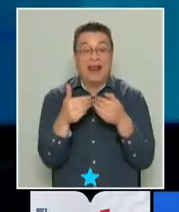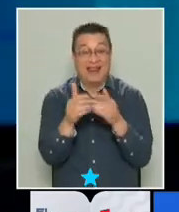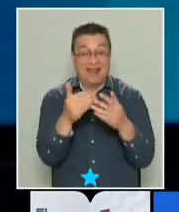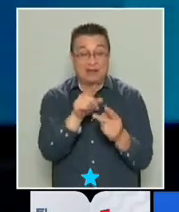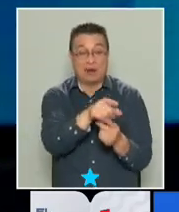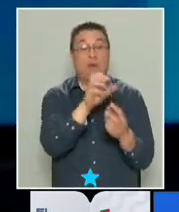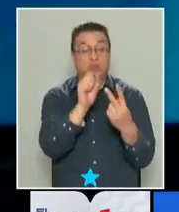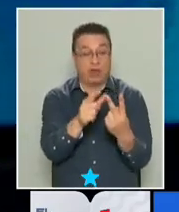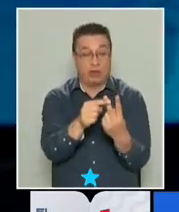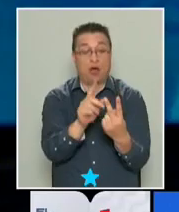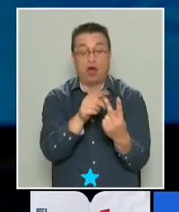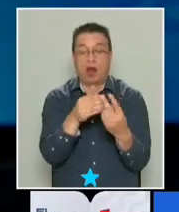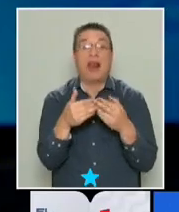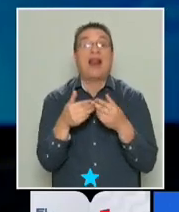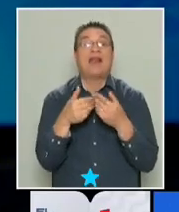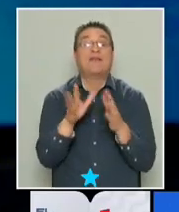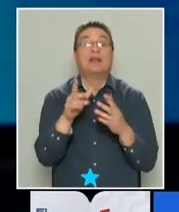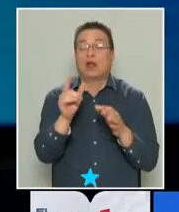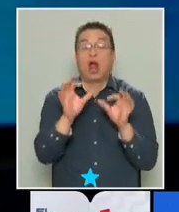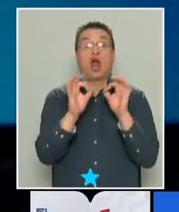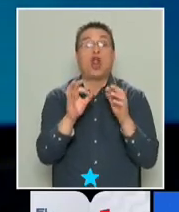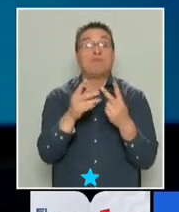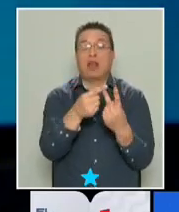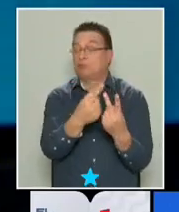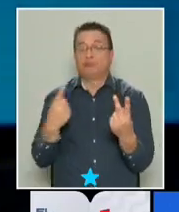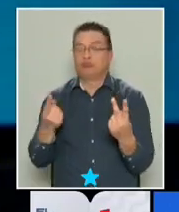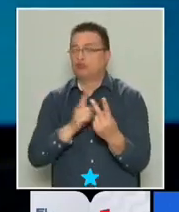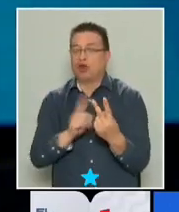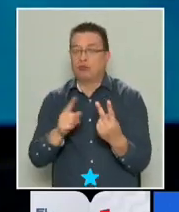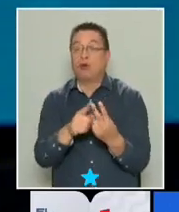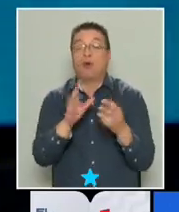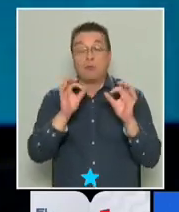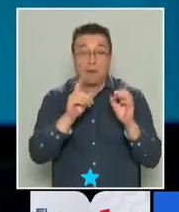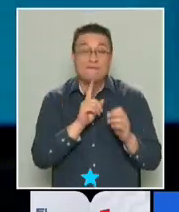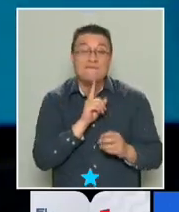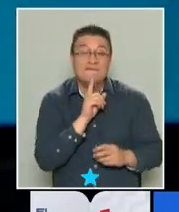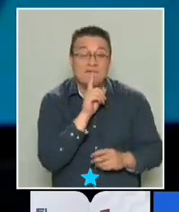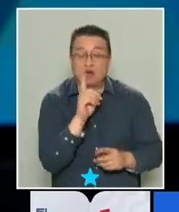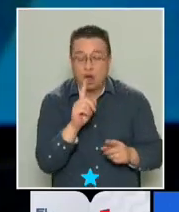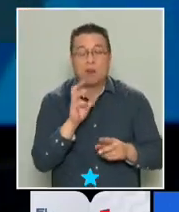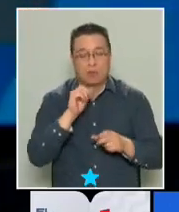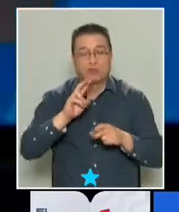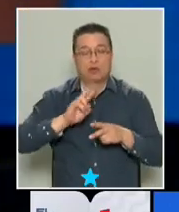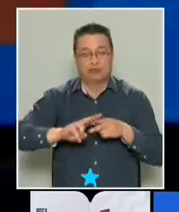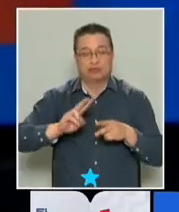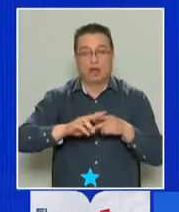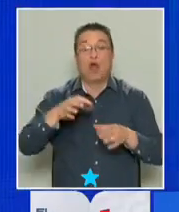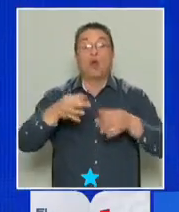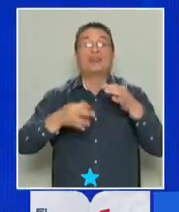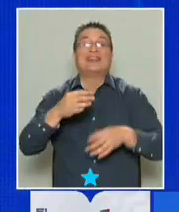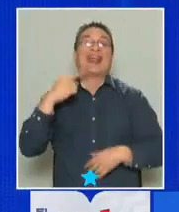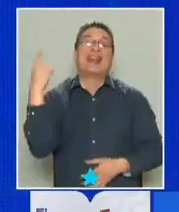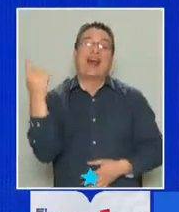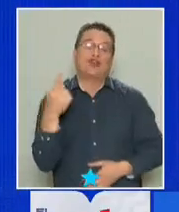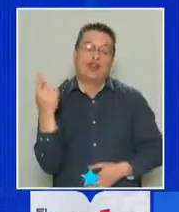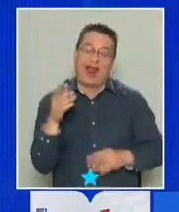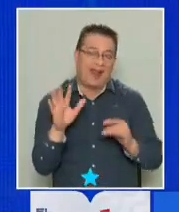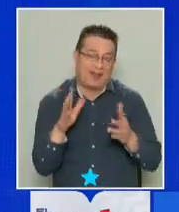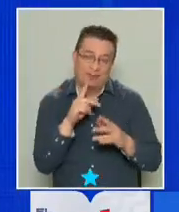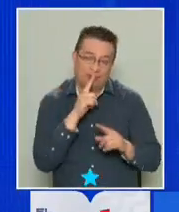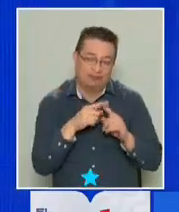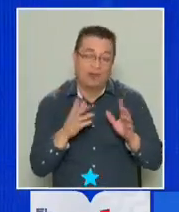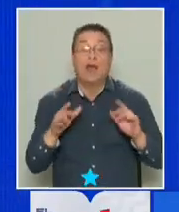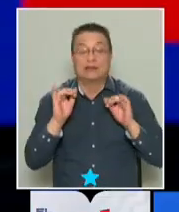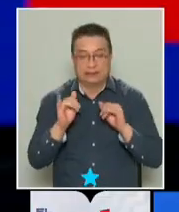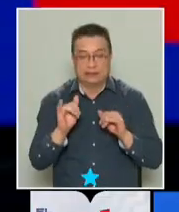personas de recurrir a la libertad a la justicia ordinaria pero que no es perfecta pero soluciones ante la justicia nacional pobre exacto ahora tengo